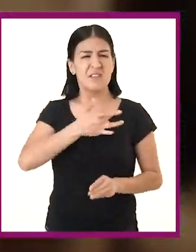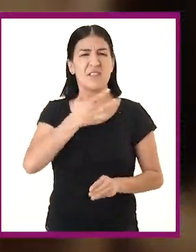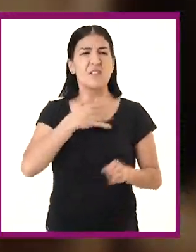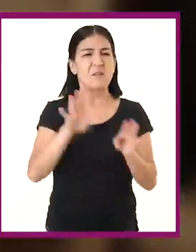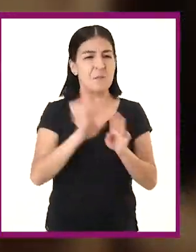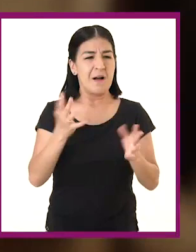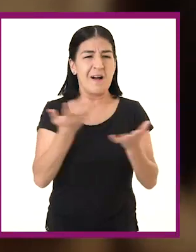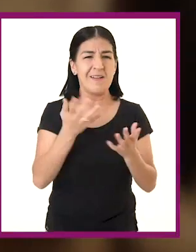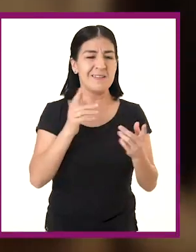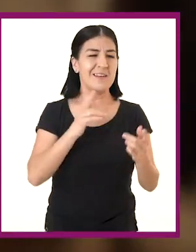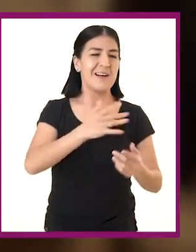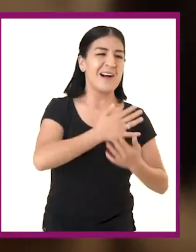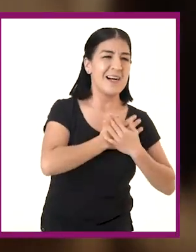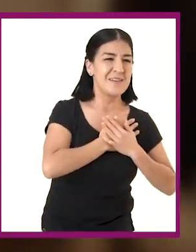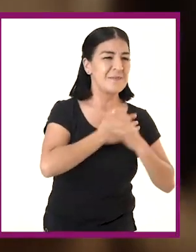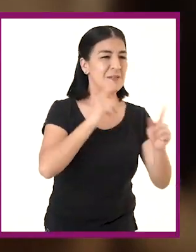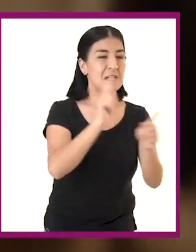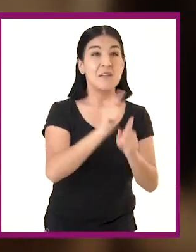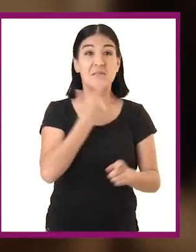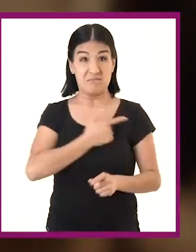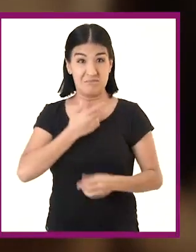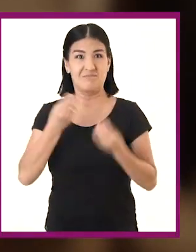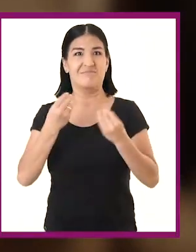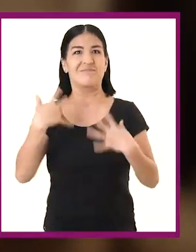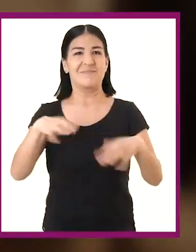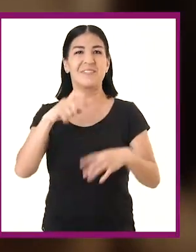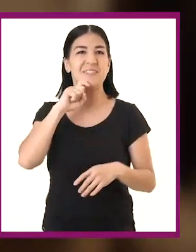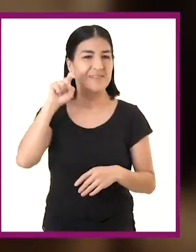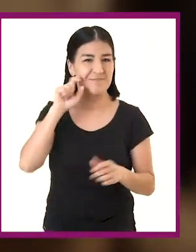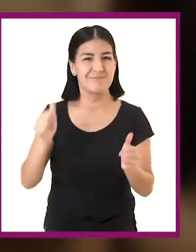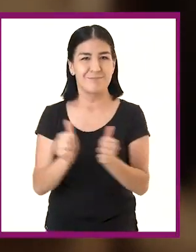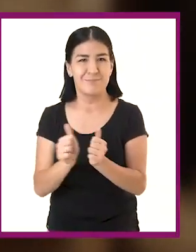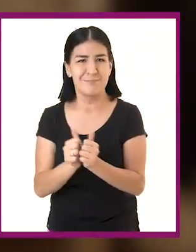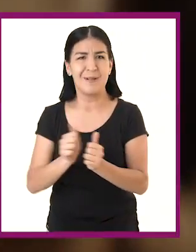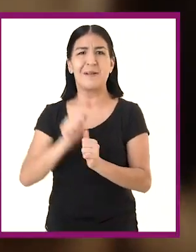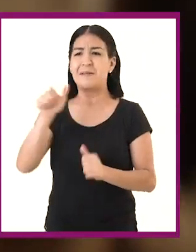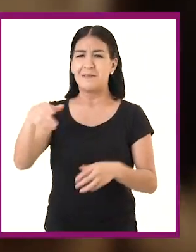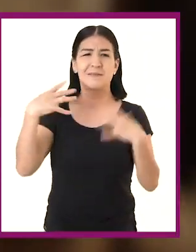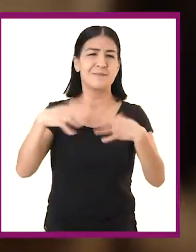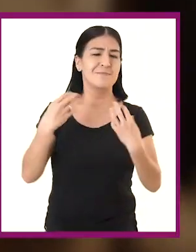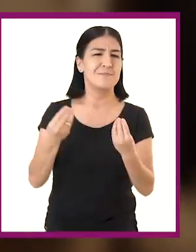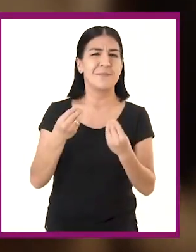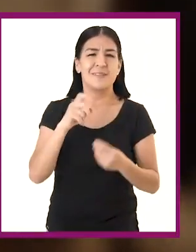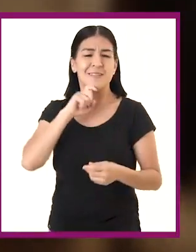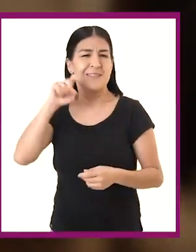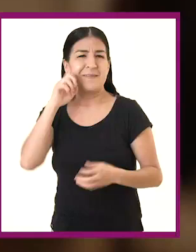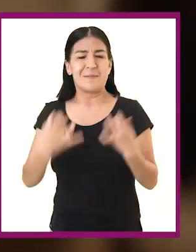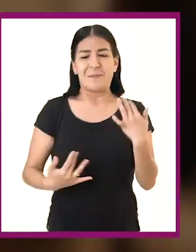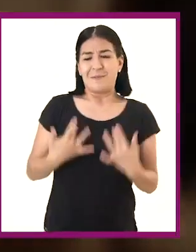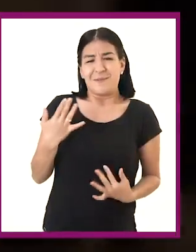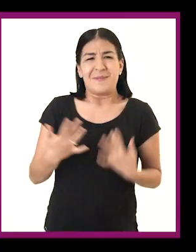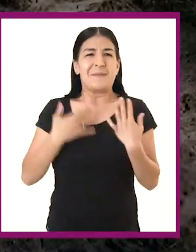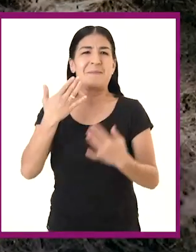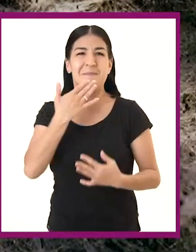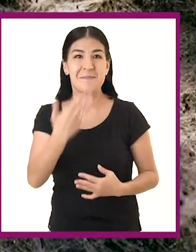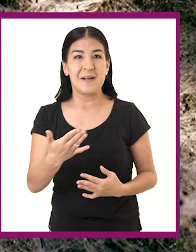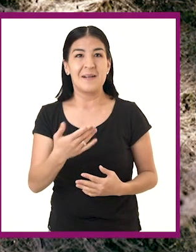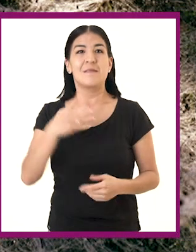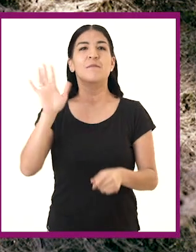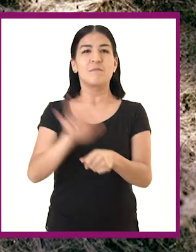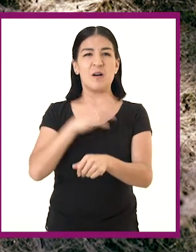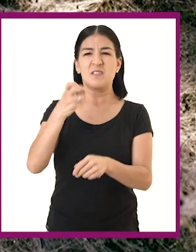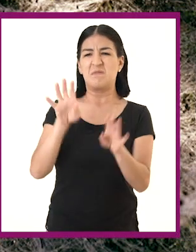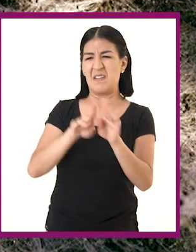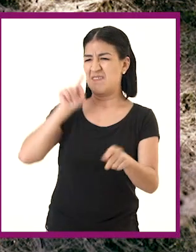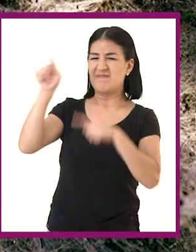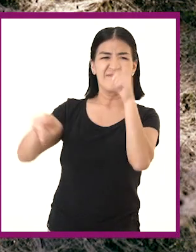había podido tener un amor. O sea, le gustaba mucho el sexo, había disfrutado, había tenido placeres sexuales y por